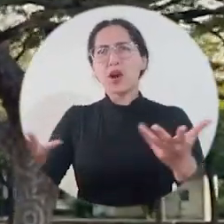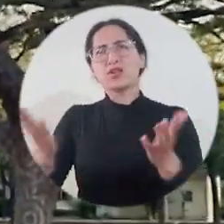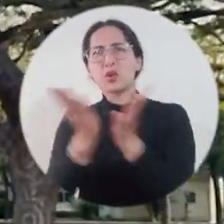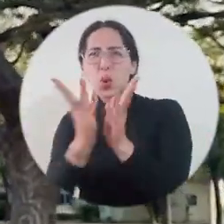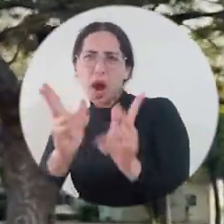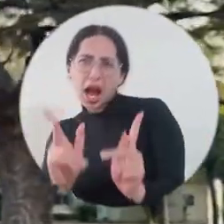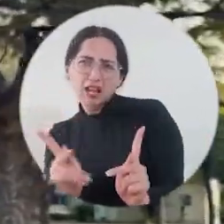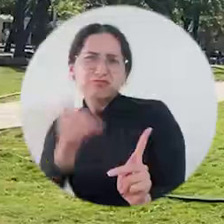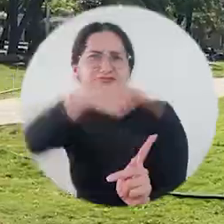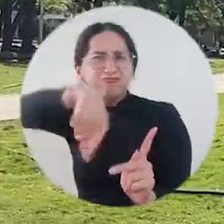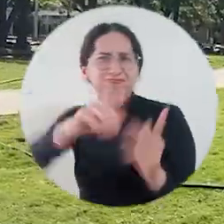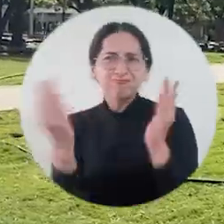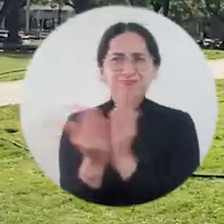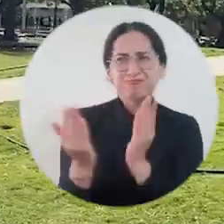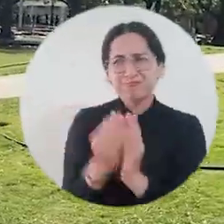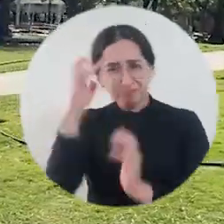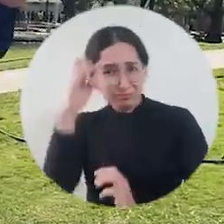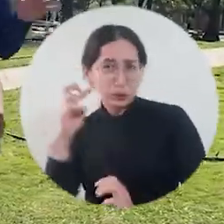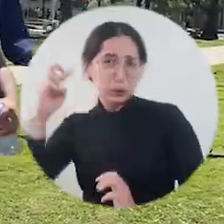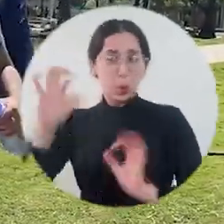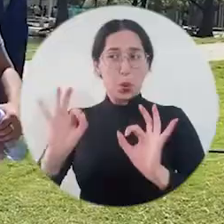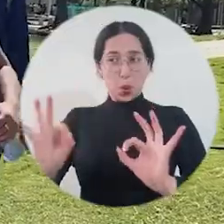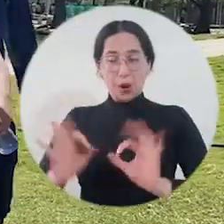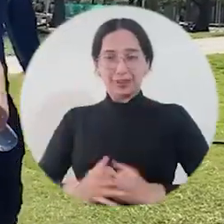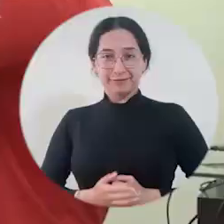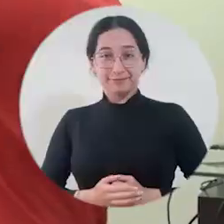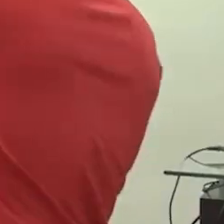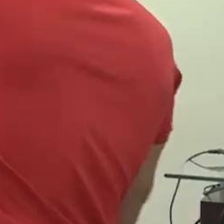educación, profesionalidad.